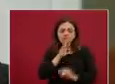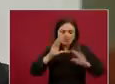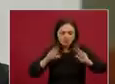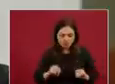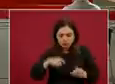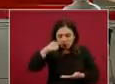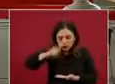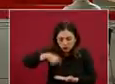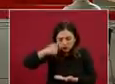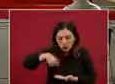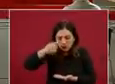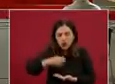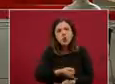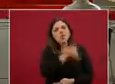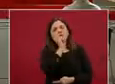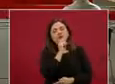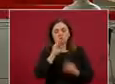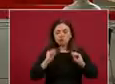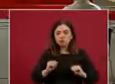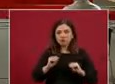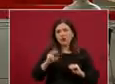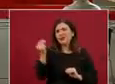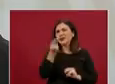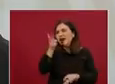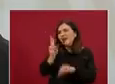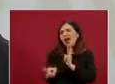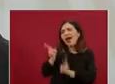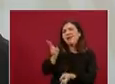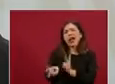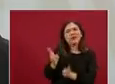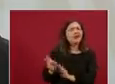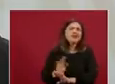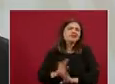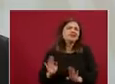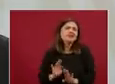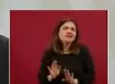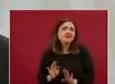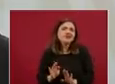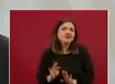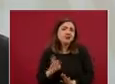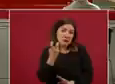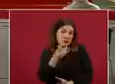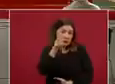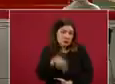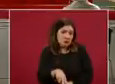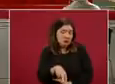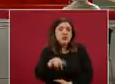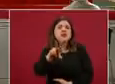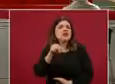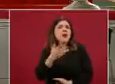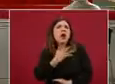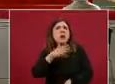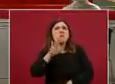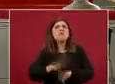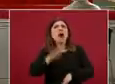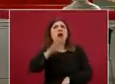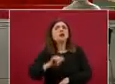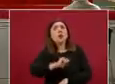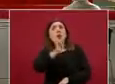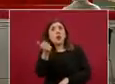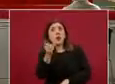la persona con la que está uno a un lado, y la verdad es que pues no tendríamos